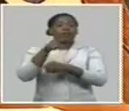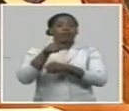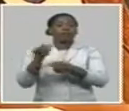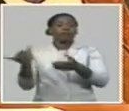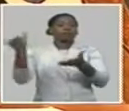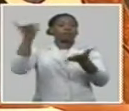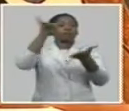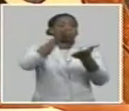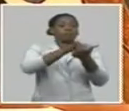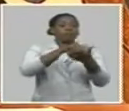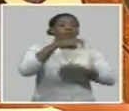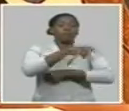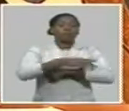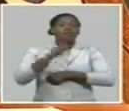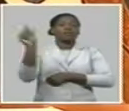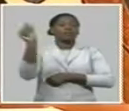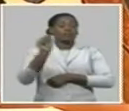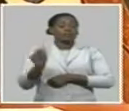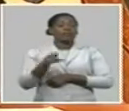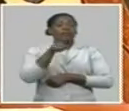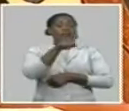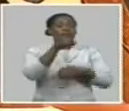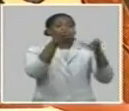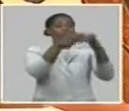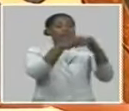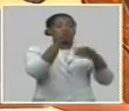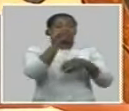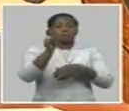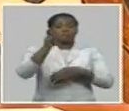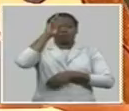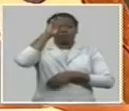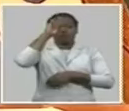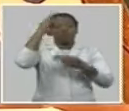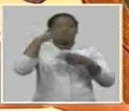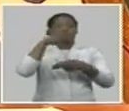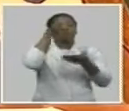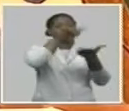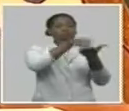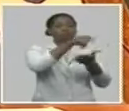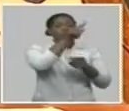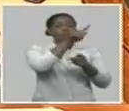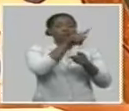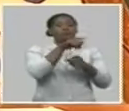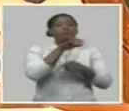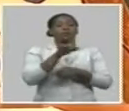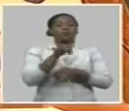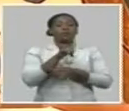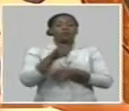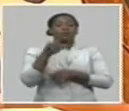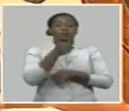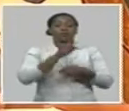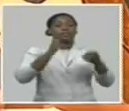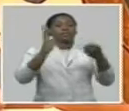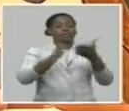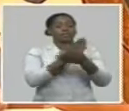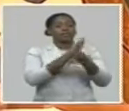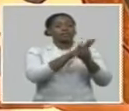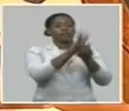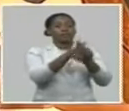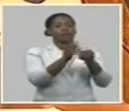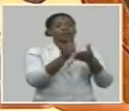y hoy han instalado el primer hospital de campaña área de campaña en un hospital de lombardía para enfrentar las posibles epidemias en ese